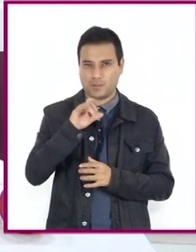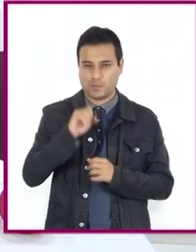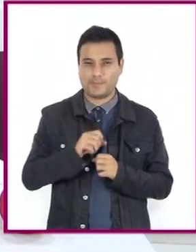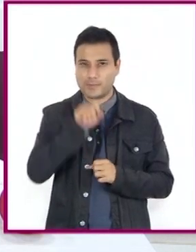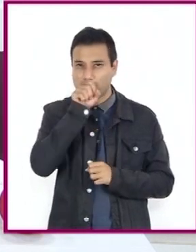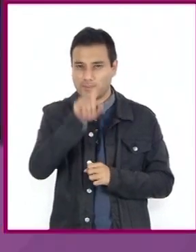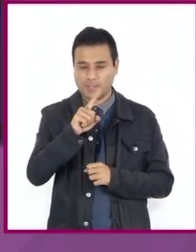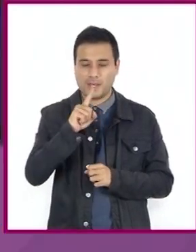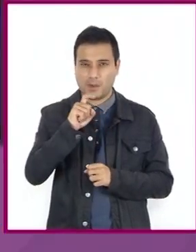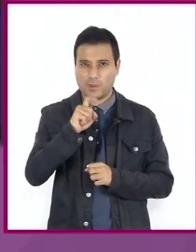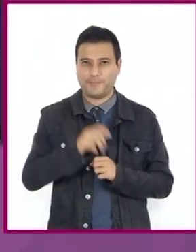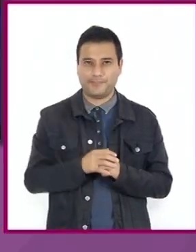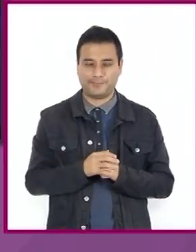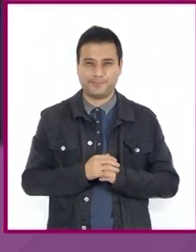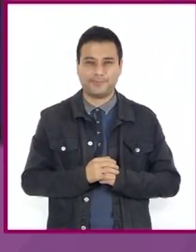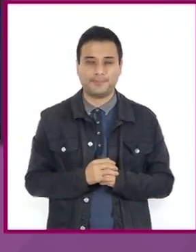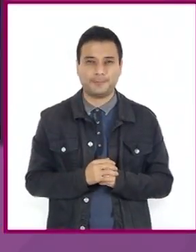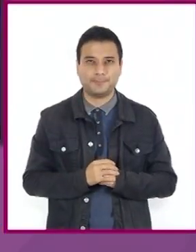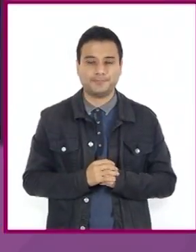agua.